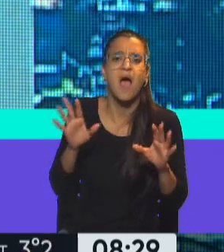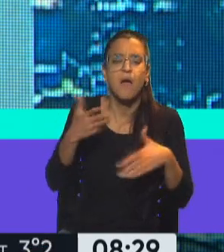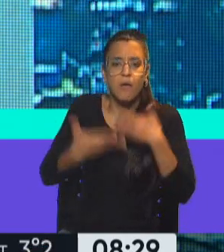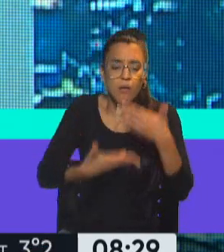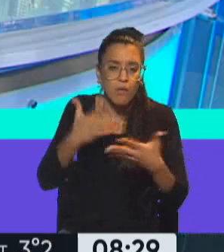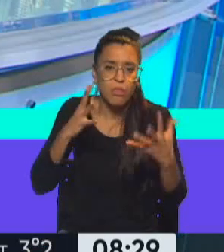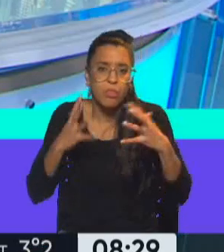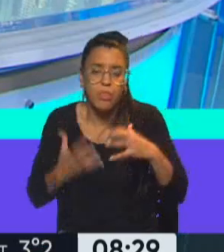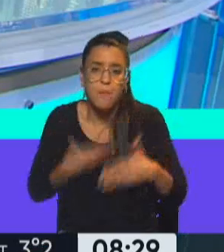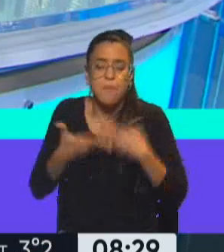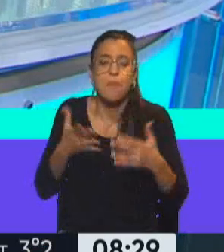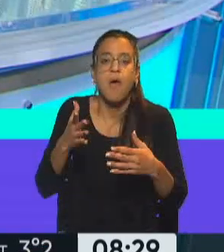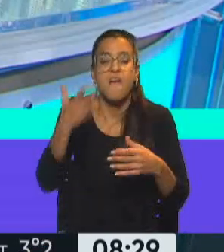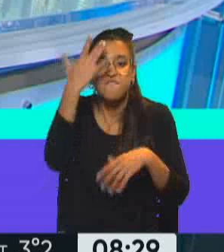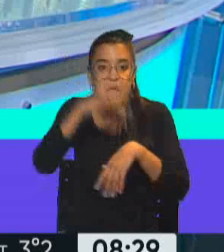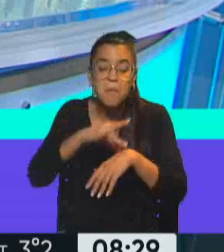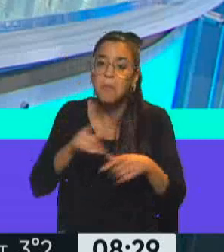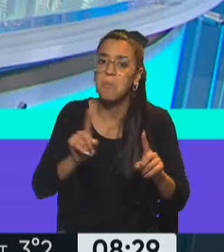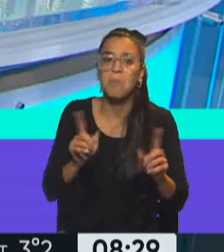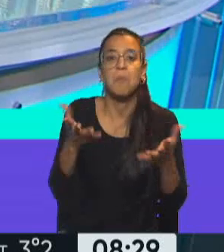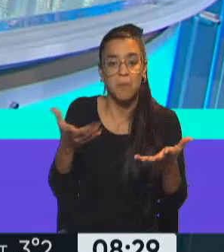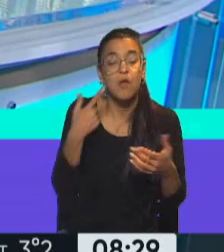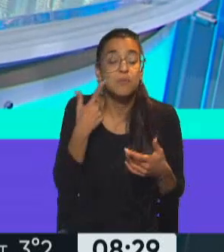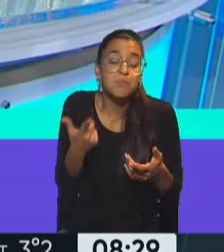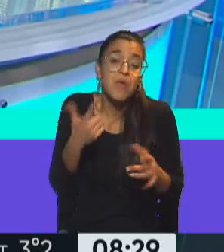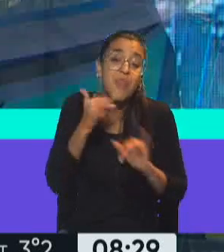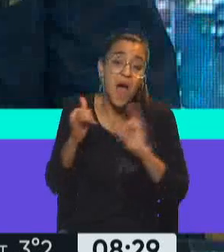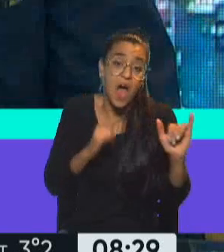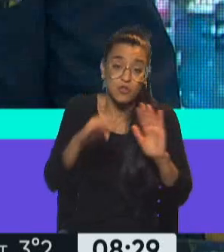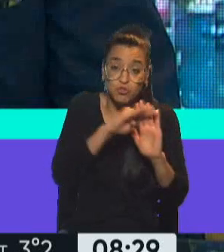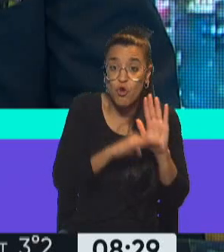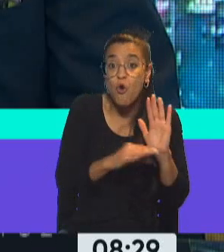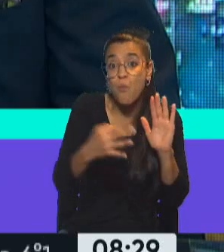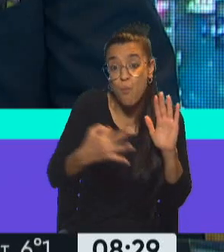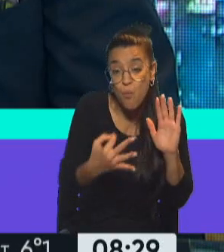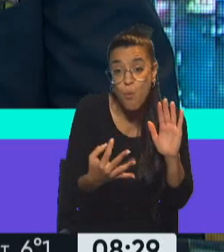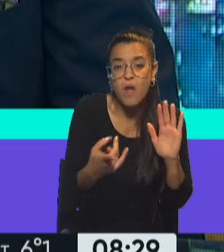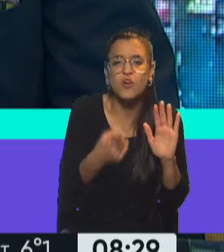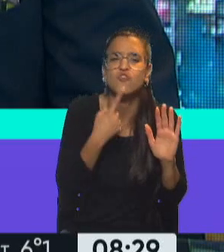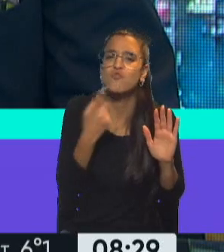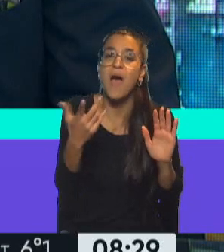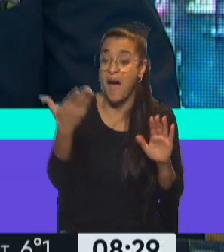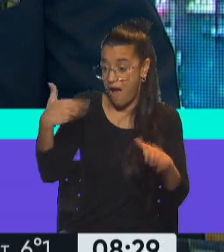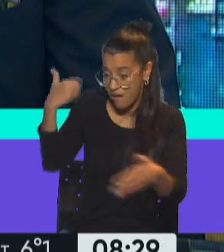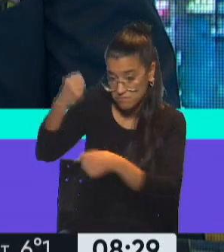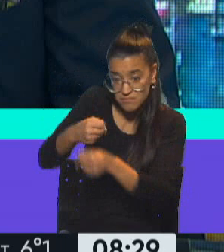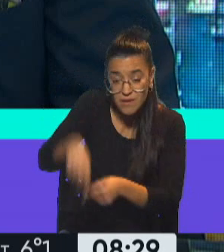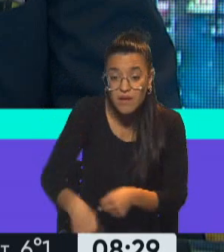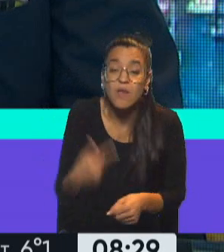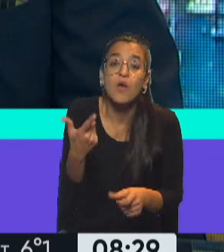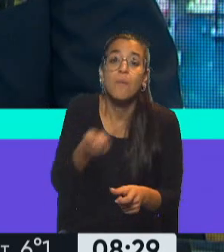evitar progresión de la enfermedad. Son datos alentadores. Yo creo que hasta ahora no teníamos una droga muy